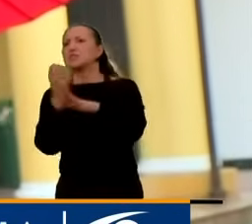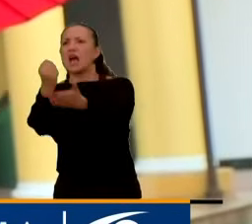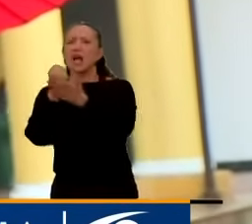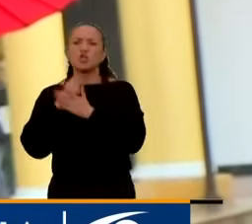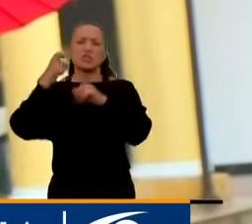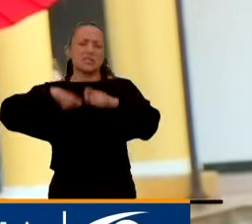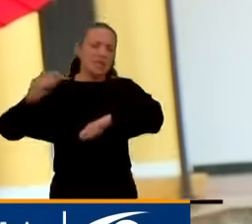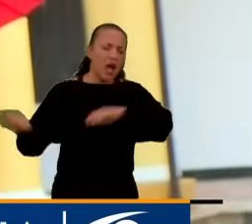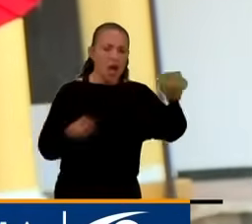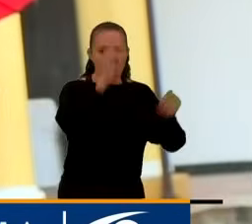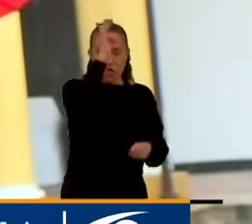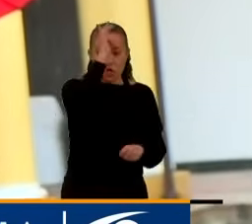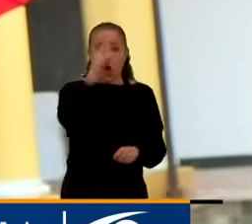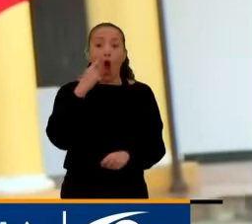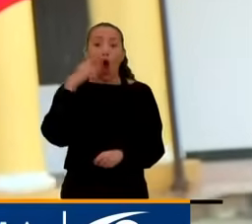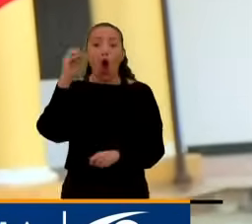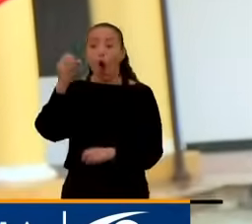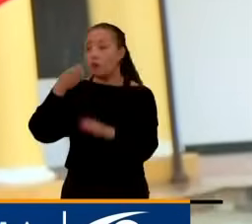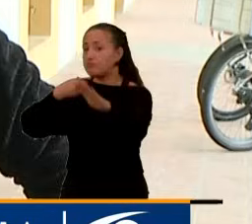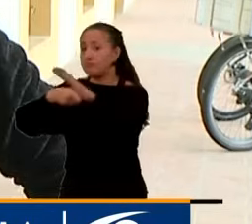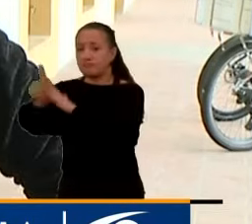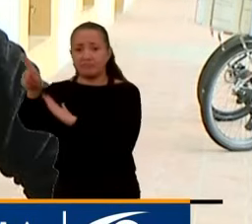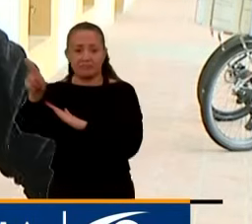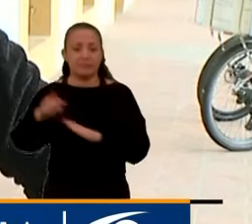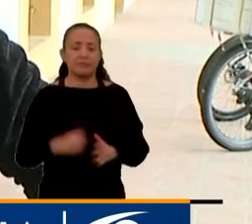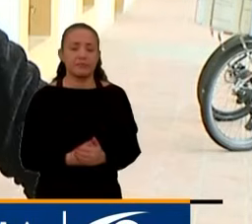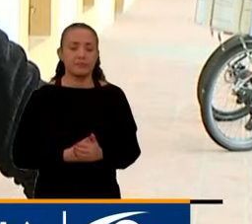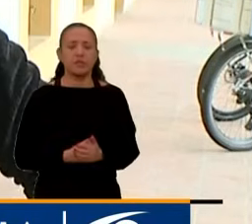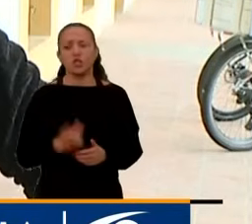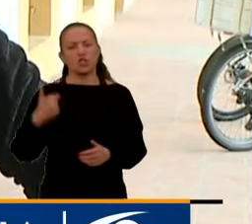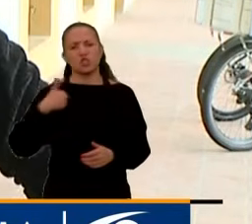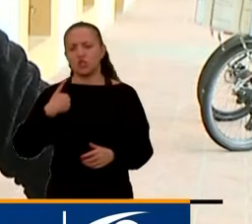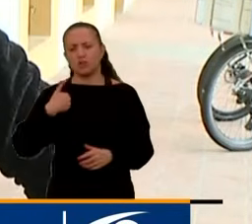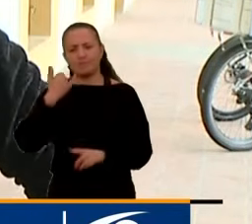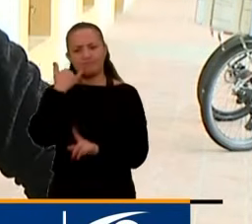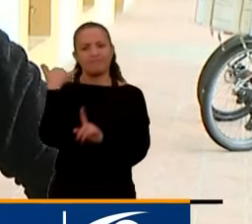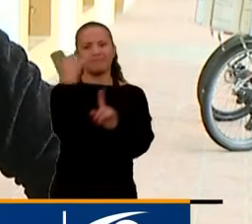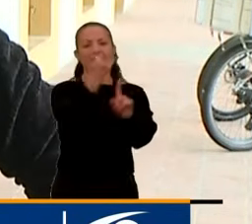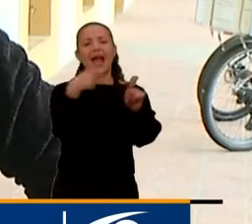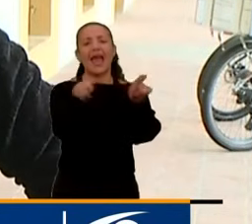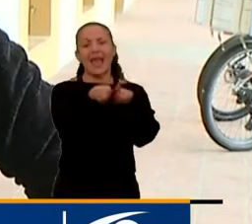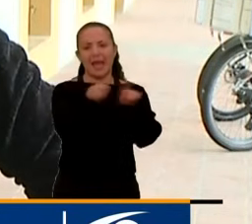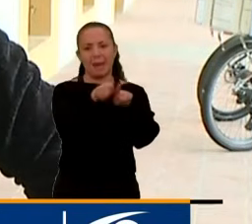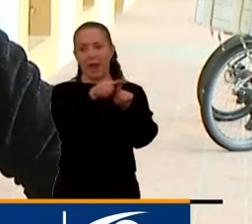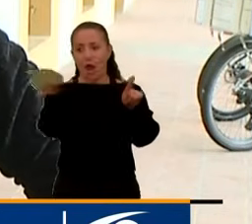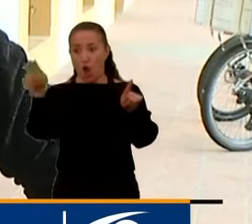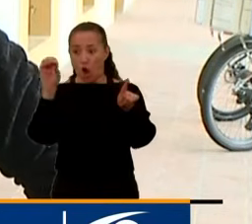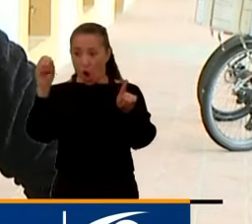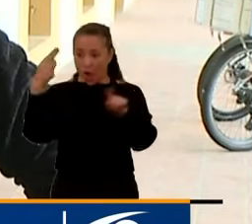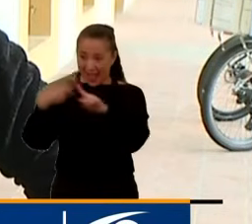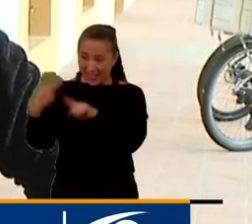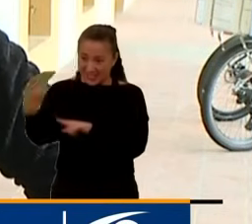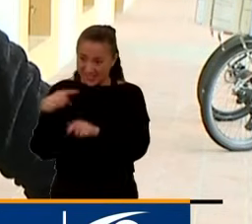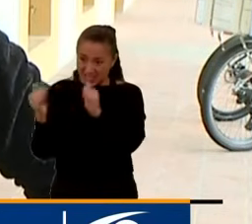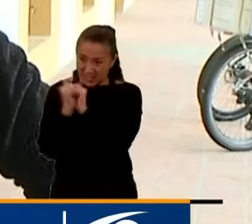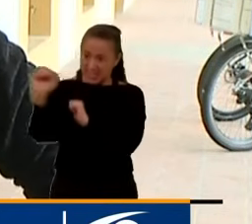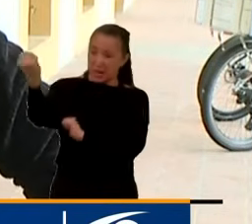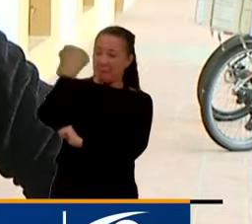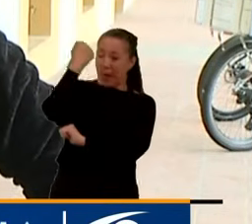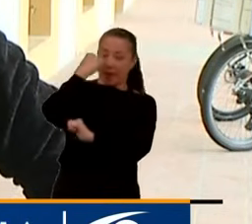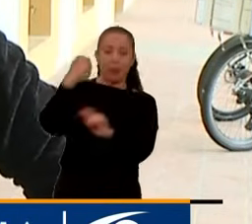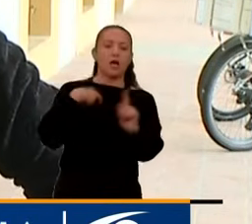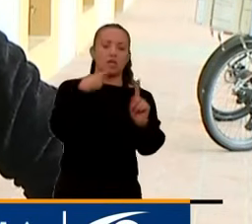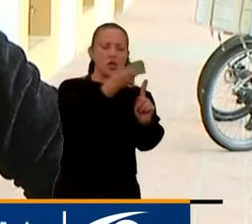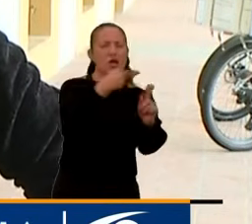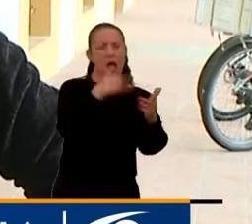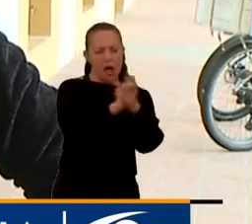médico, el hombre se escapó del lugar. Yo opté por llamar a la hermana de él porque éramos muy cercanas, éramos muy amigas. Yo empiezo a llamarle y decirle que por